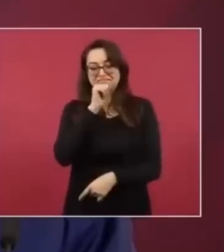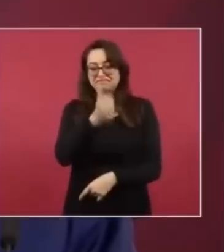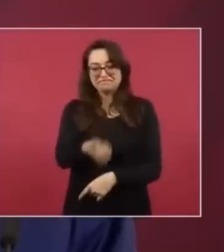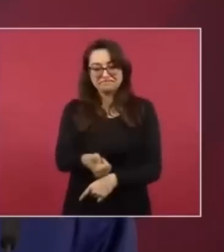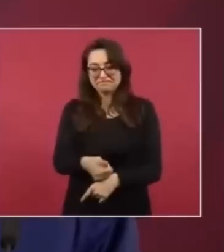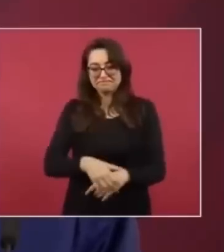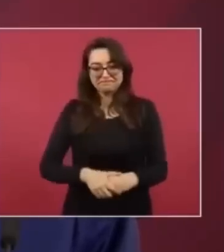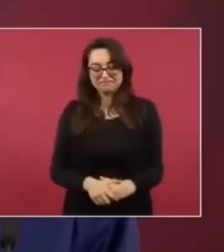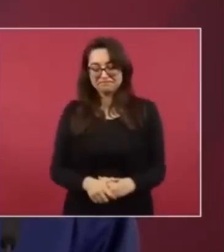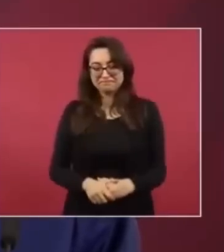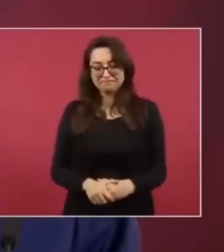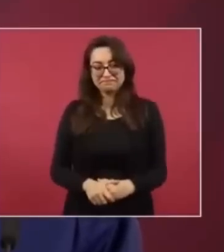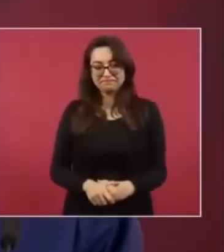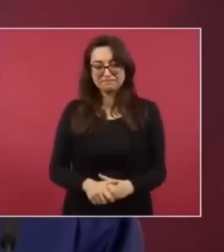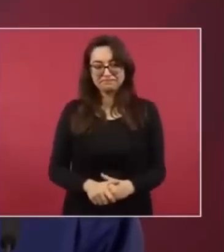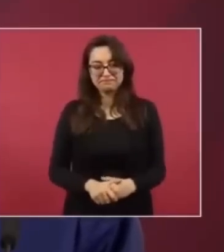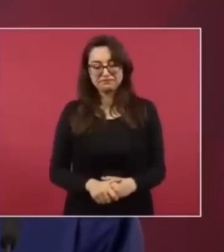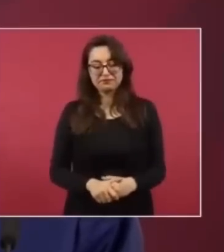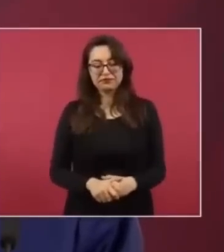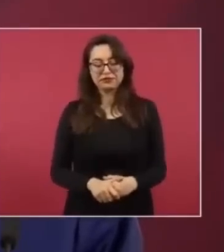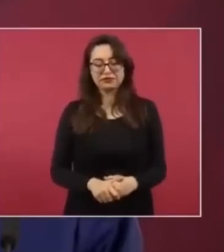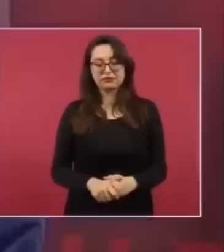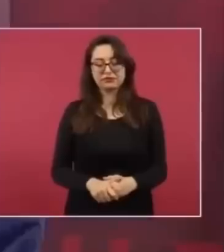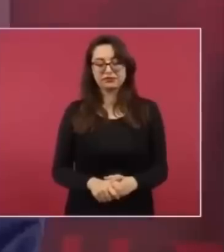ha habido más corrupción